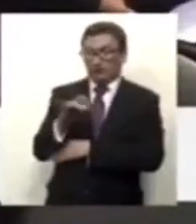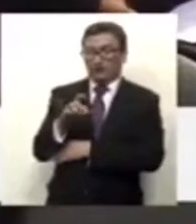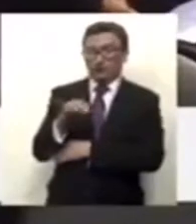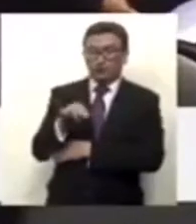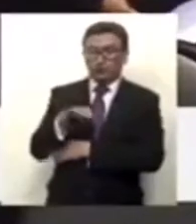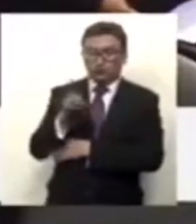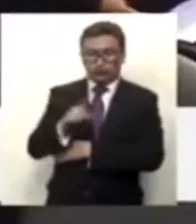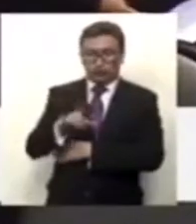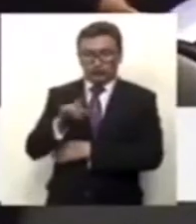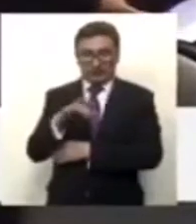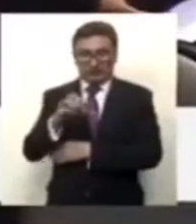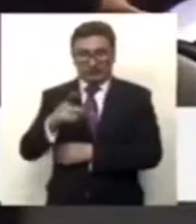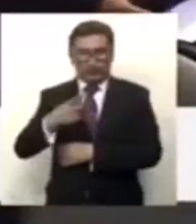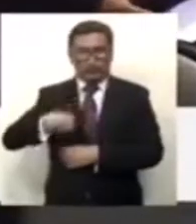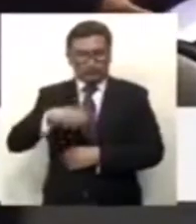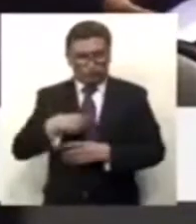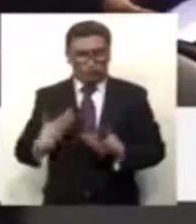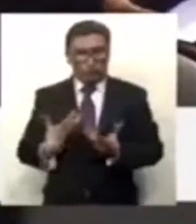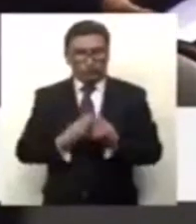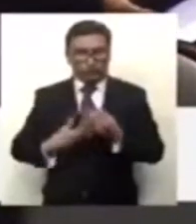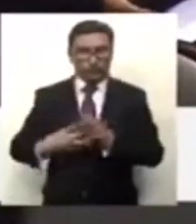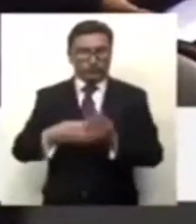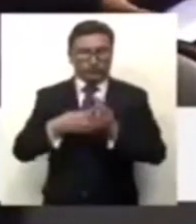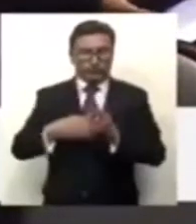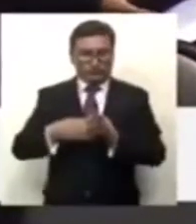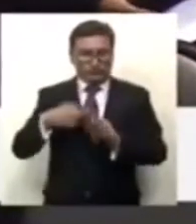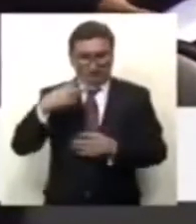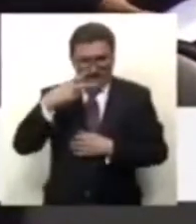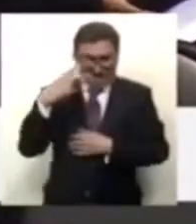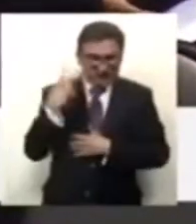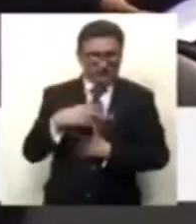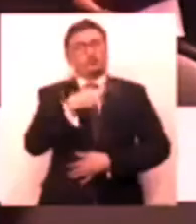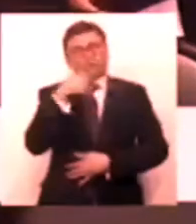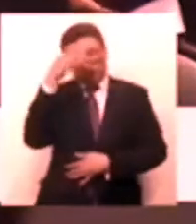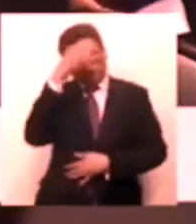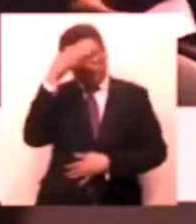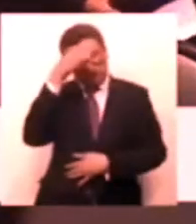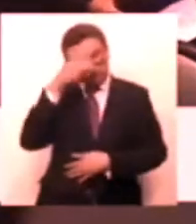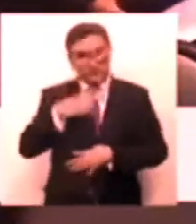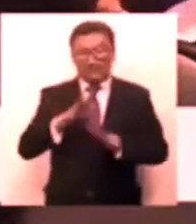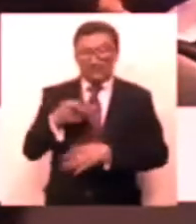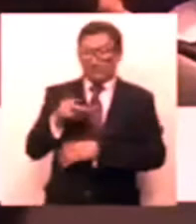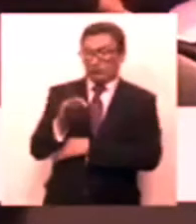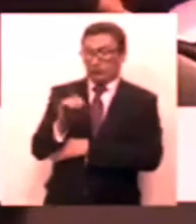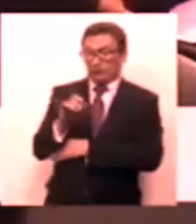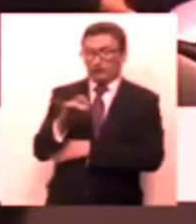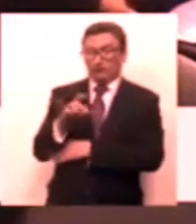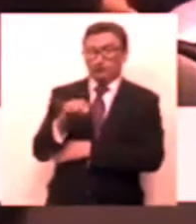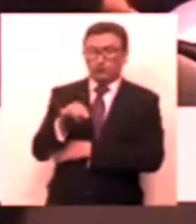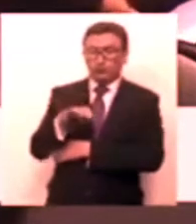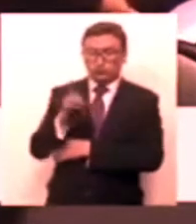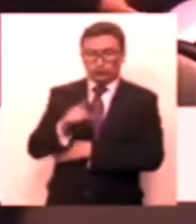Ledo y nosotros somos mucho México para el pueblo de México. Pero Porfirio Muñoz